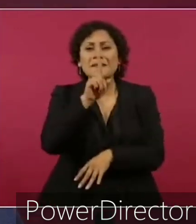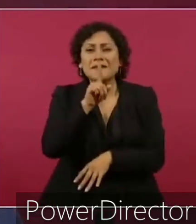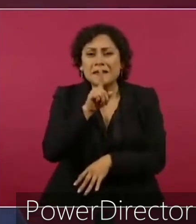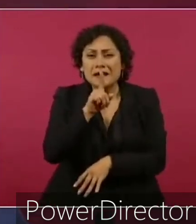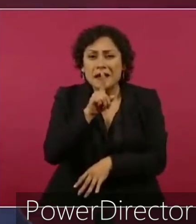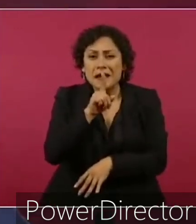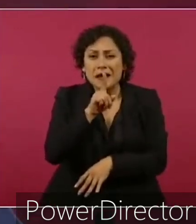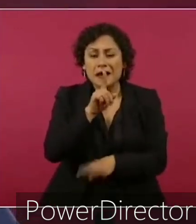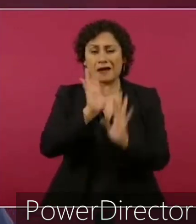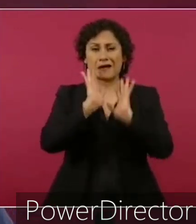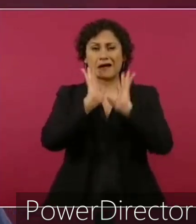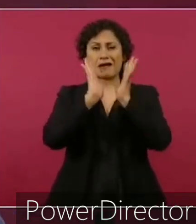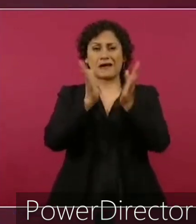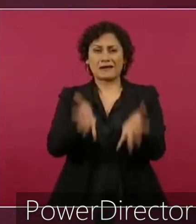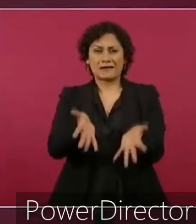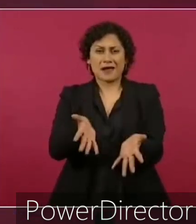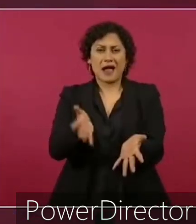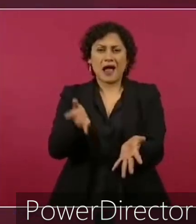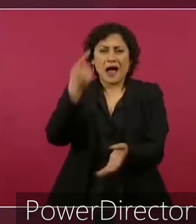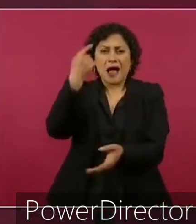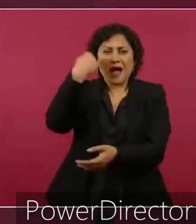especialista en montajes,